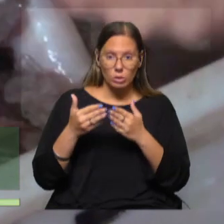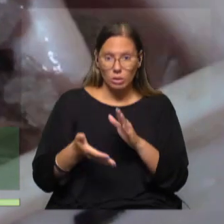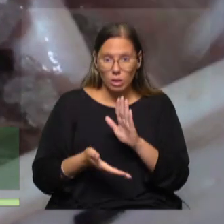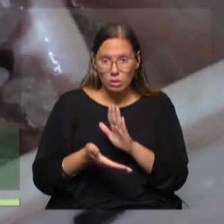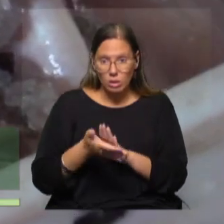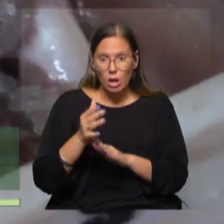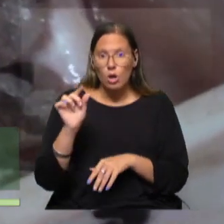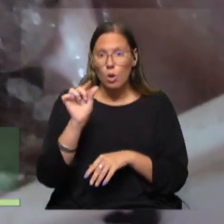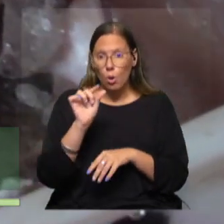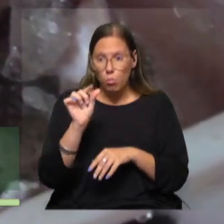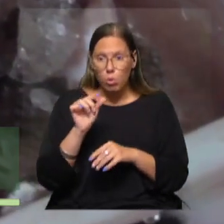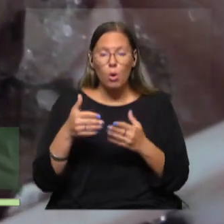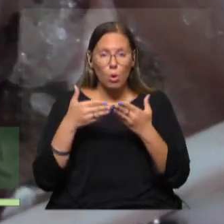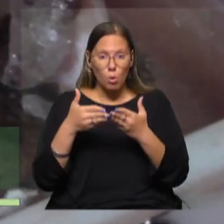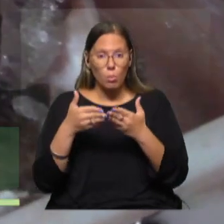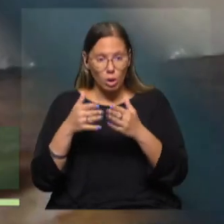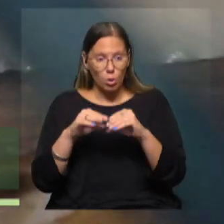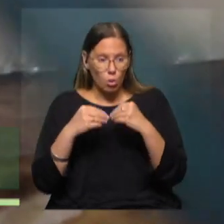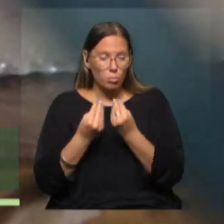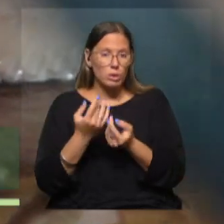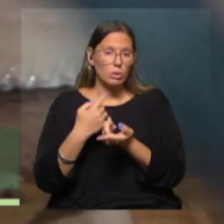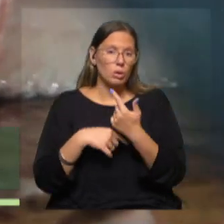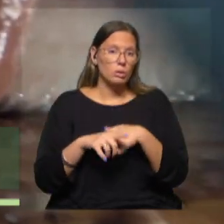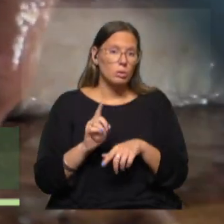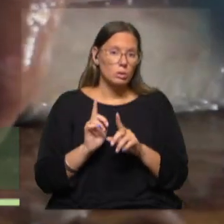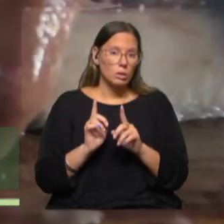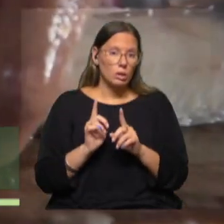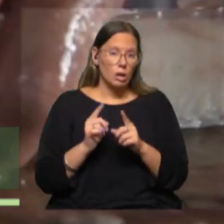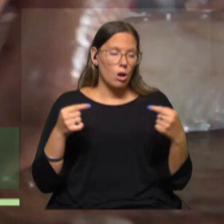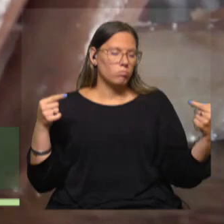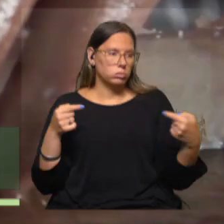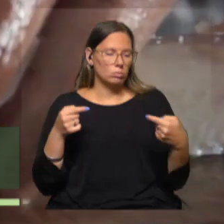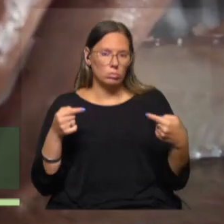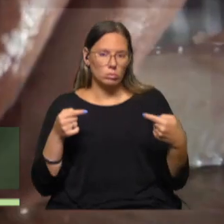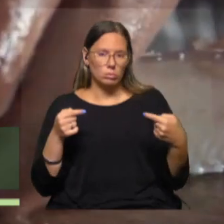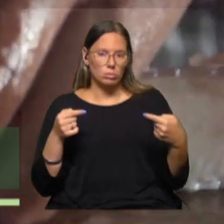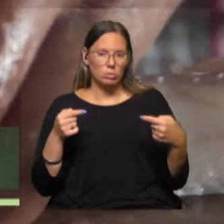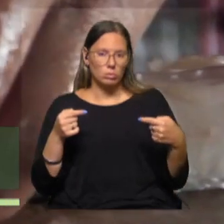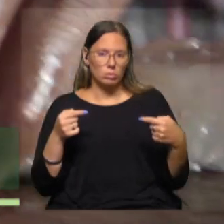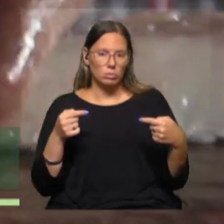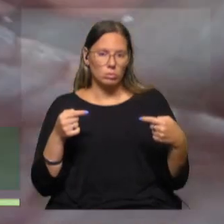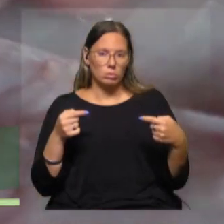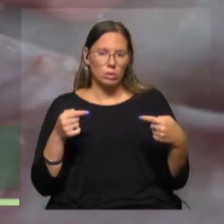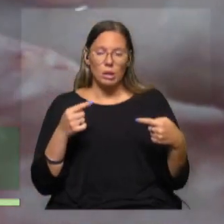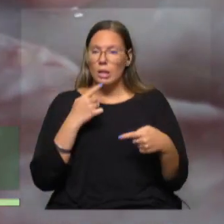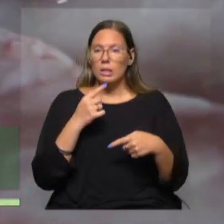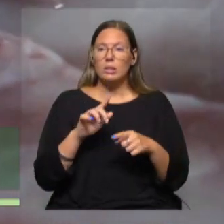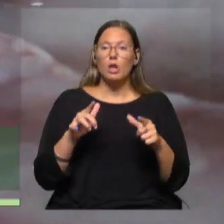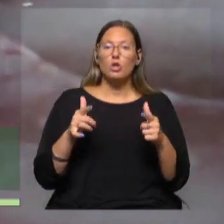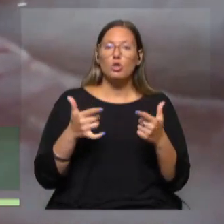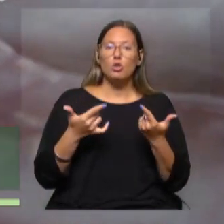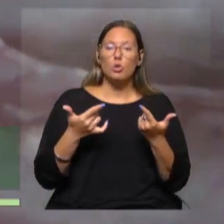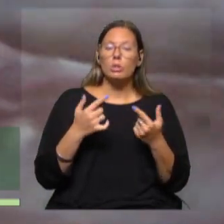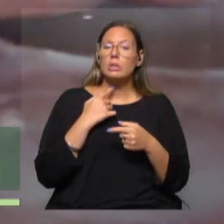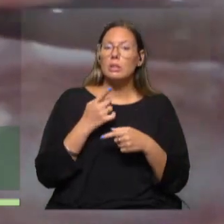los pocos barcos que están saliendo están entrando completos. Entonces se contradice cuando dicen que hablan de que no tienen